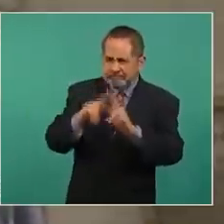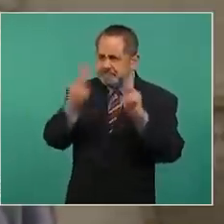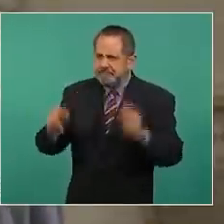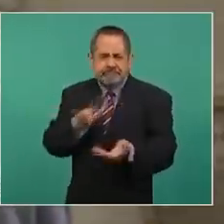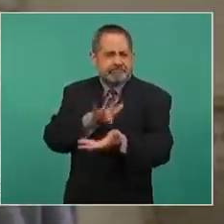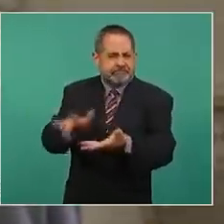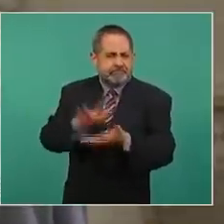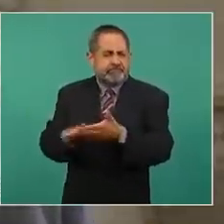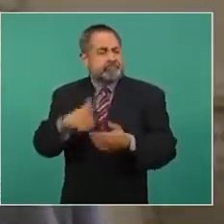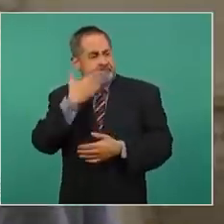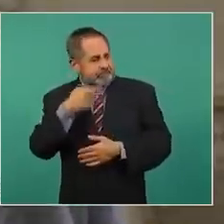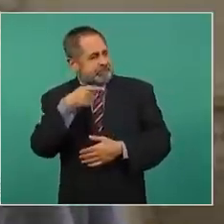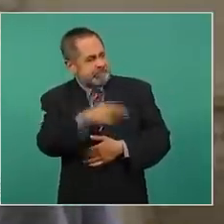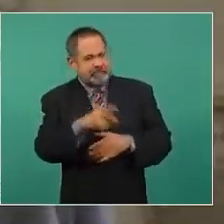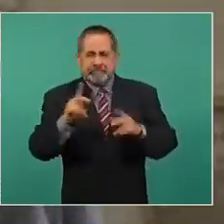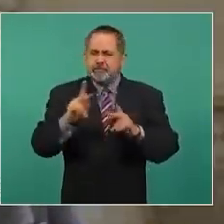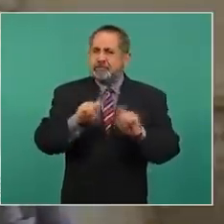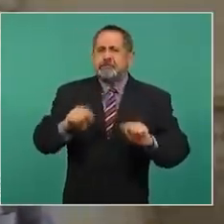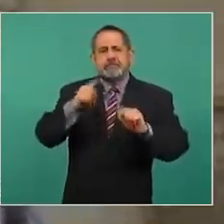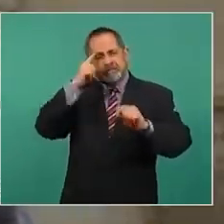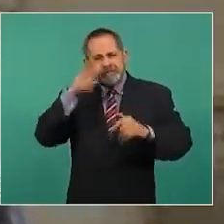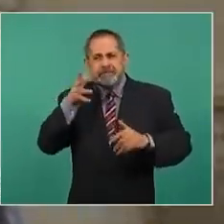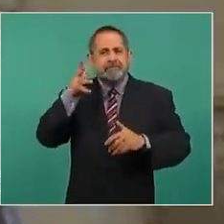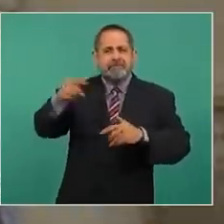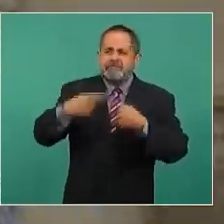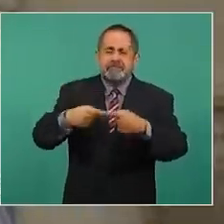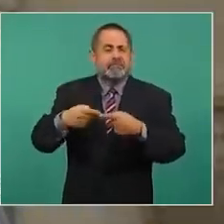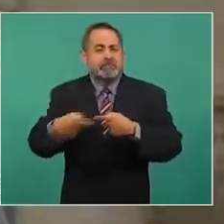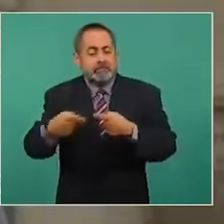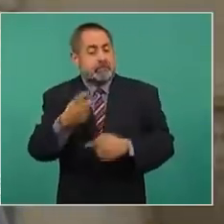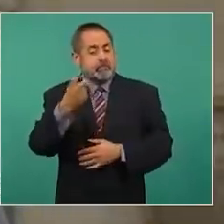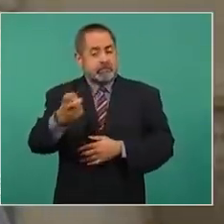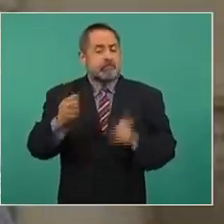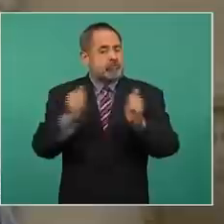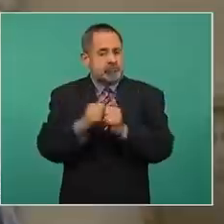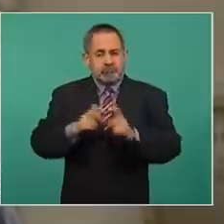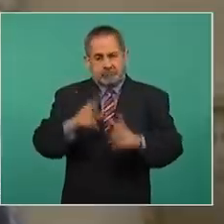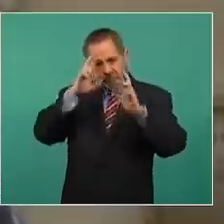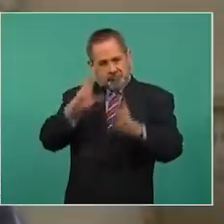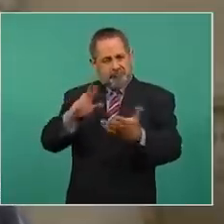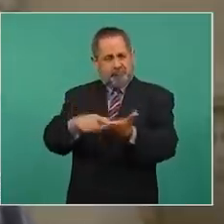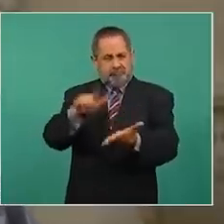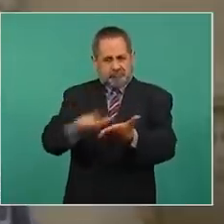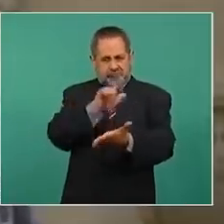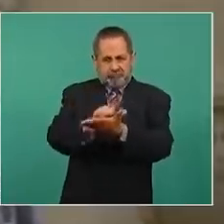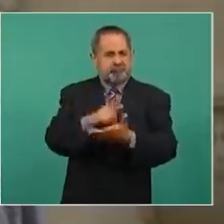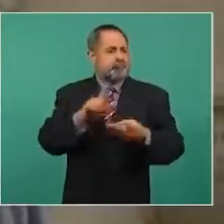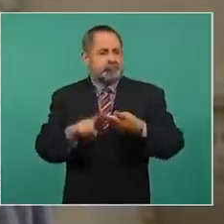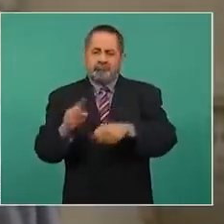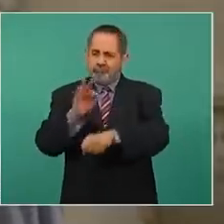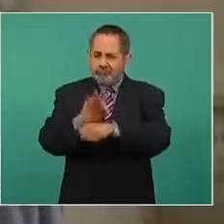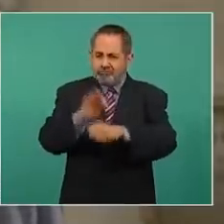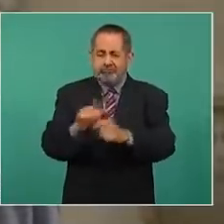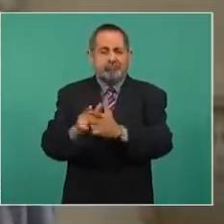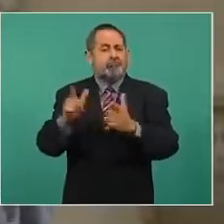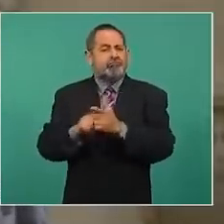una resolución pacífica de disputas así y como el respeto a la ley la protección a los